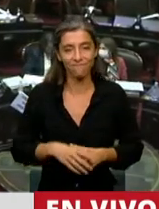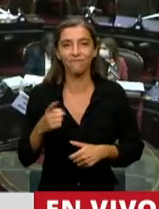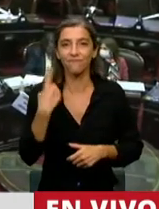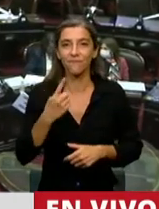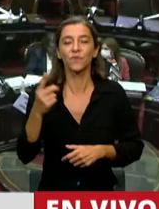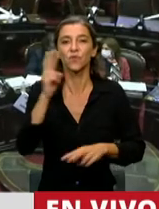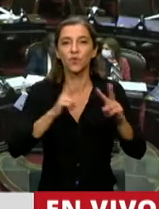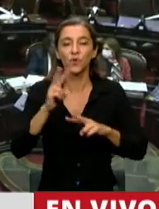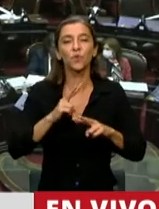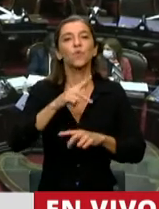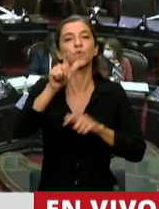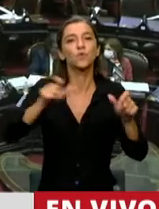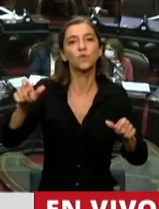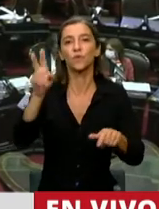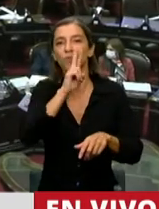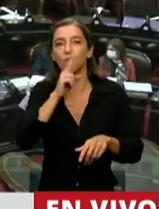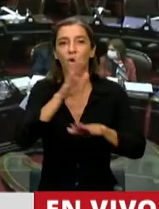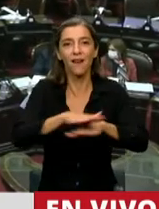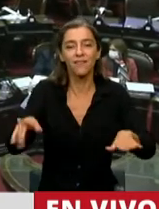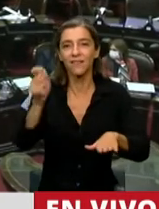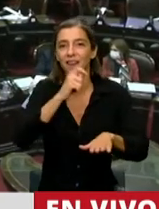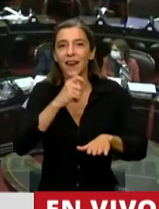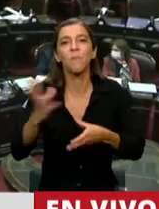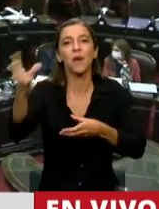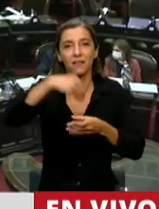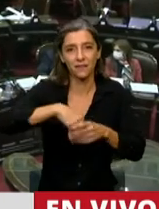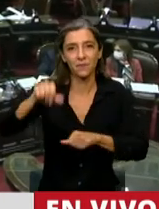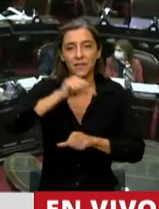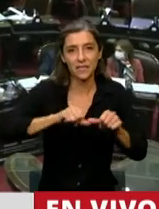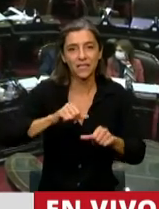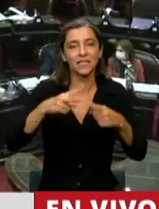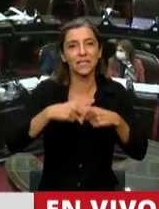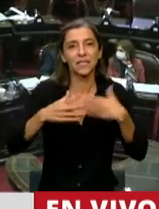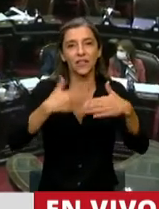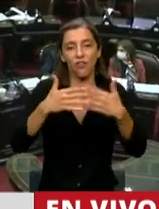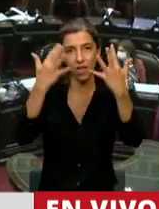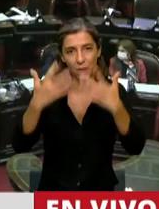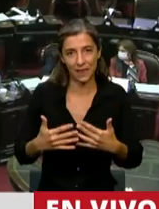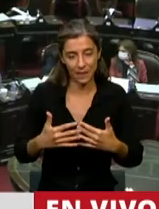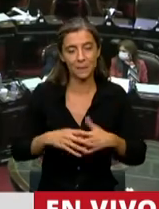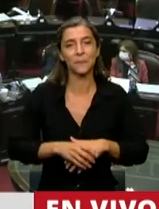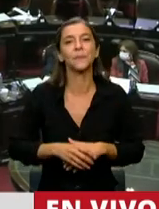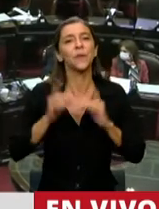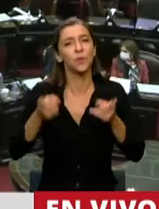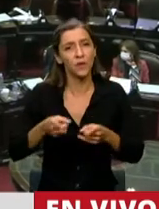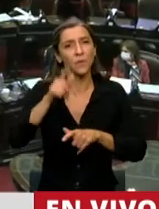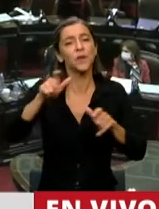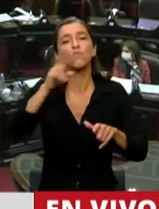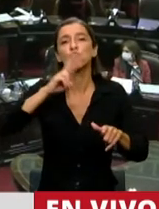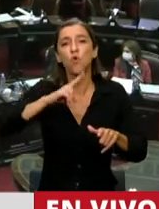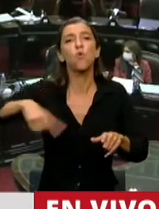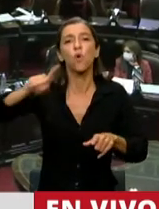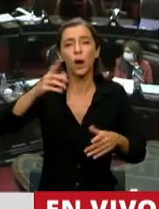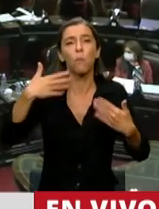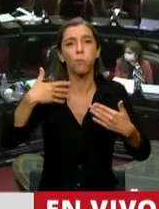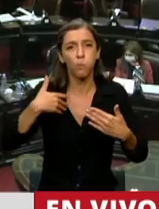niñas participen en los ámbitos de ciencia, tecnología, ingeniería y matemáticas, sino que además estén capacitadas para dirigir